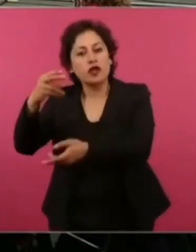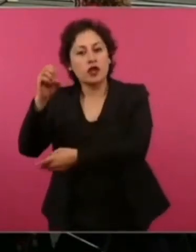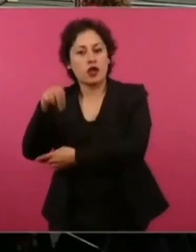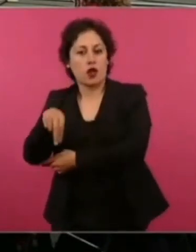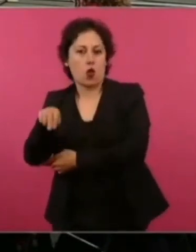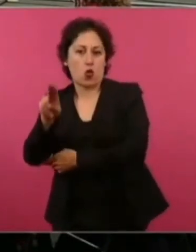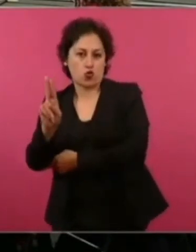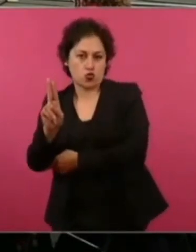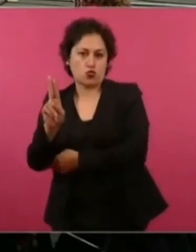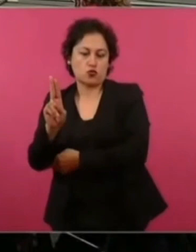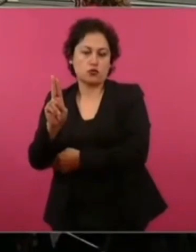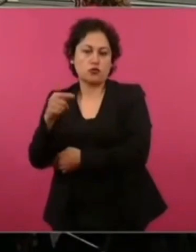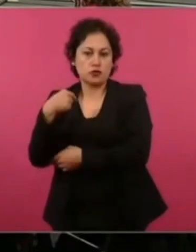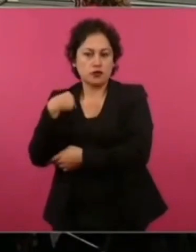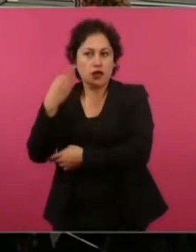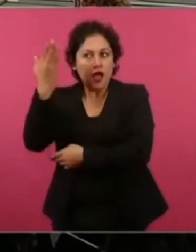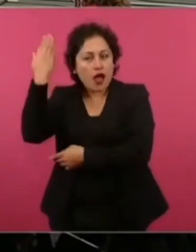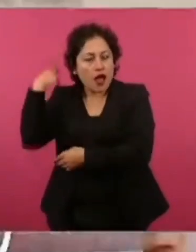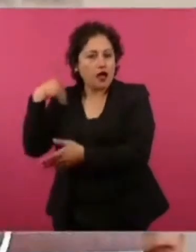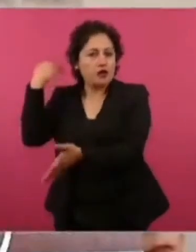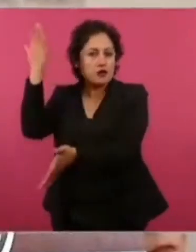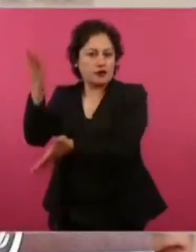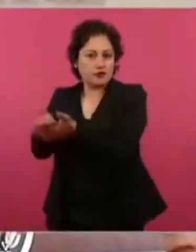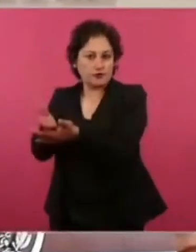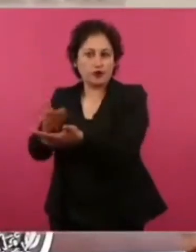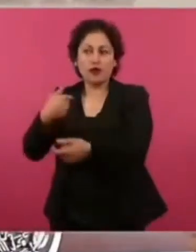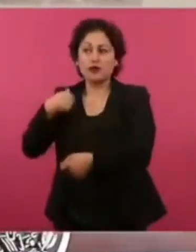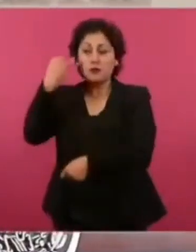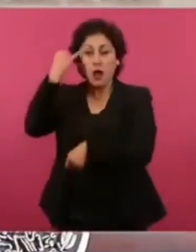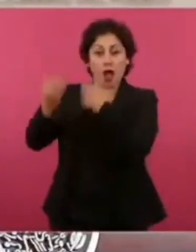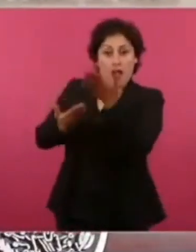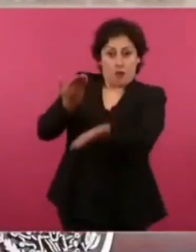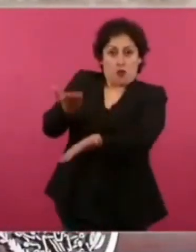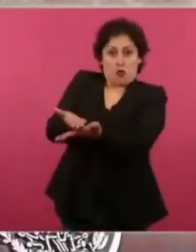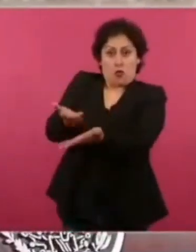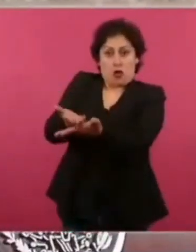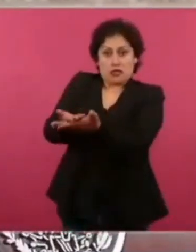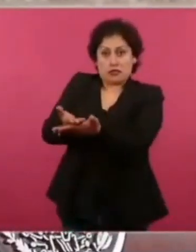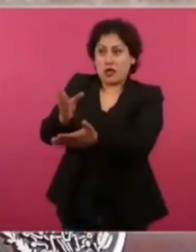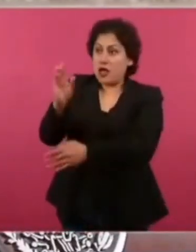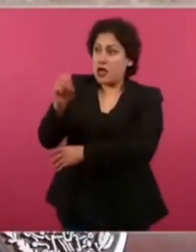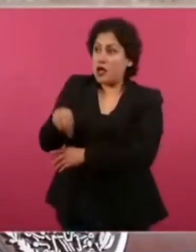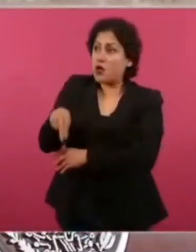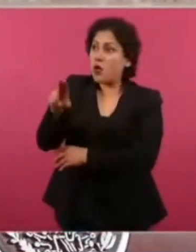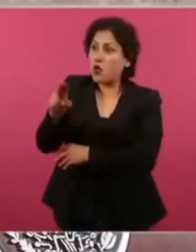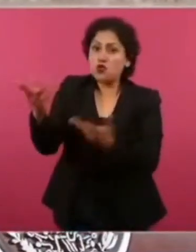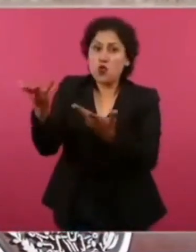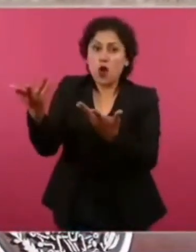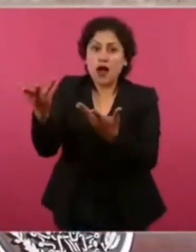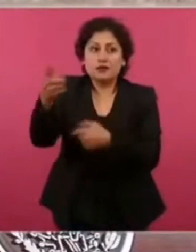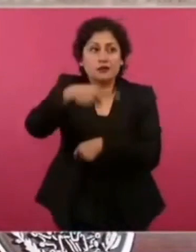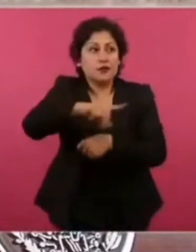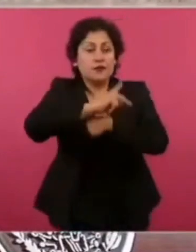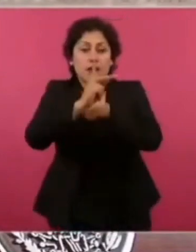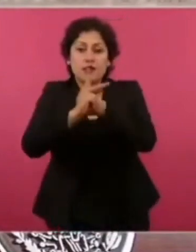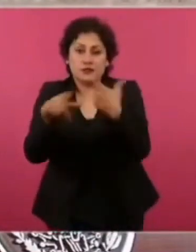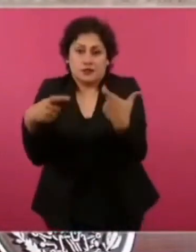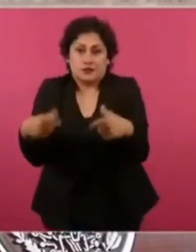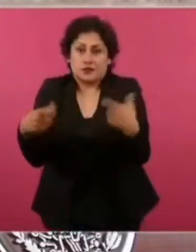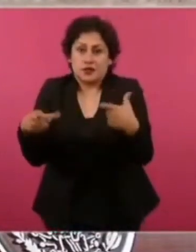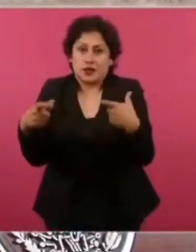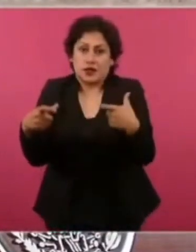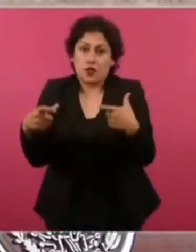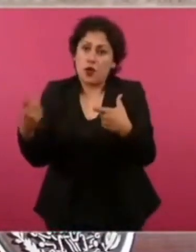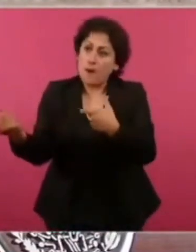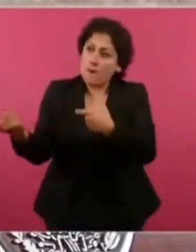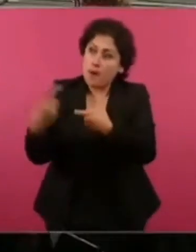que se crea un fondo para combatir la pobreza en el mundo,